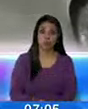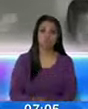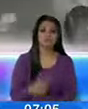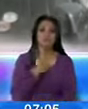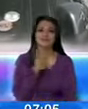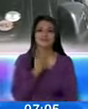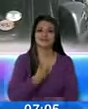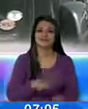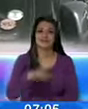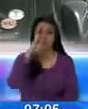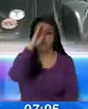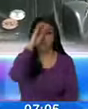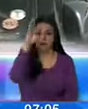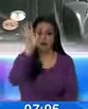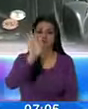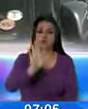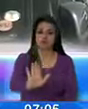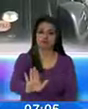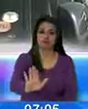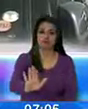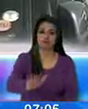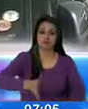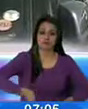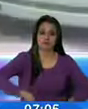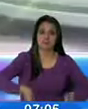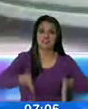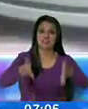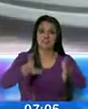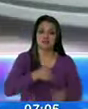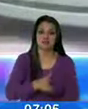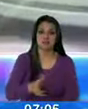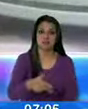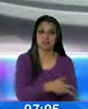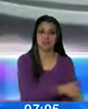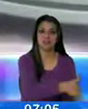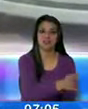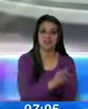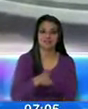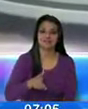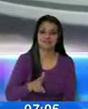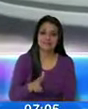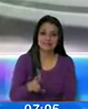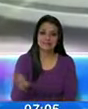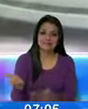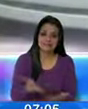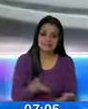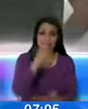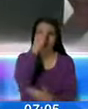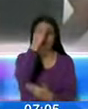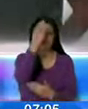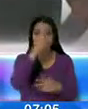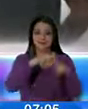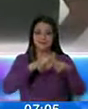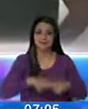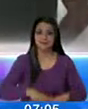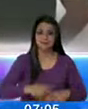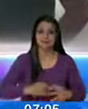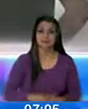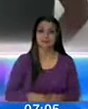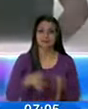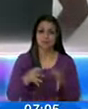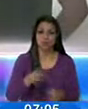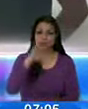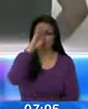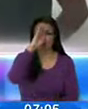tarde. Estaban en una vía por donde la única opción que tenían era seguir y colaborar con los uniformados. Realizando el respectivo